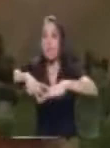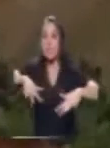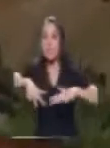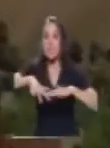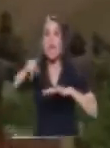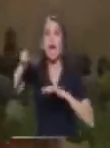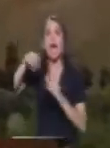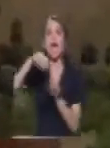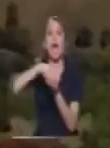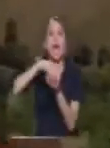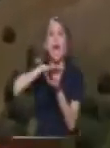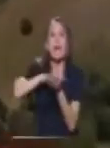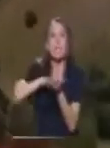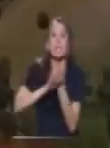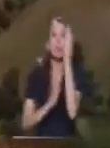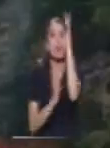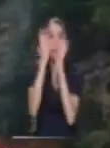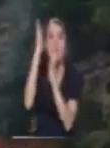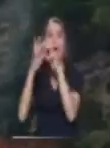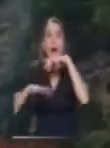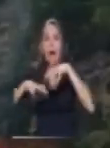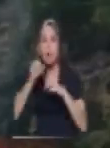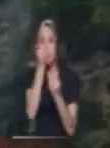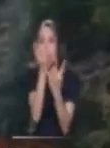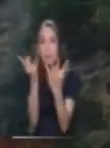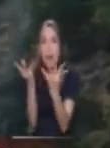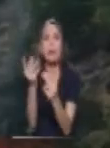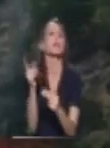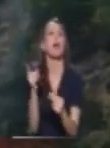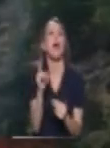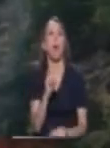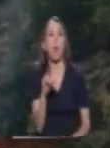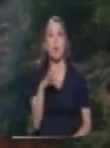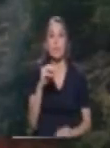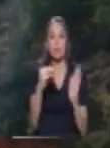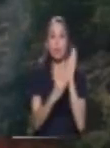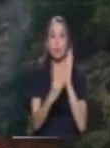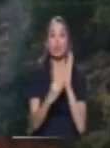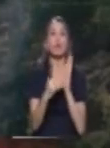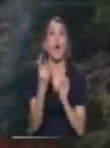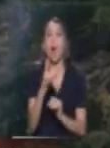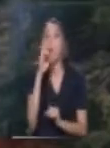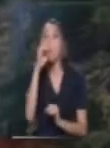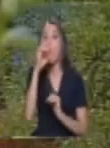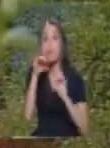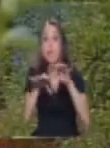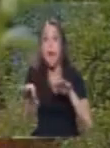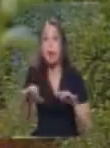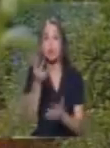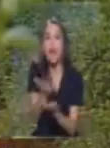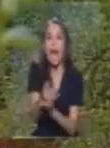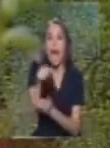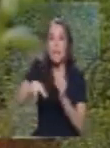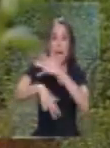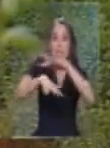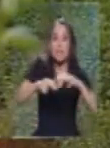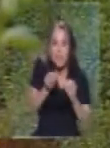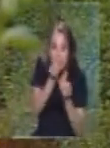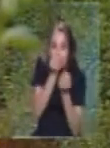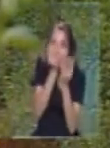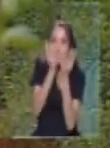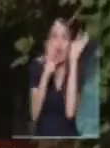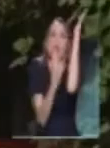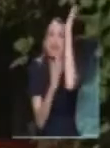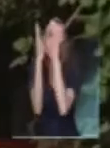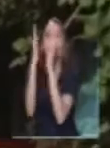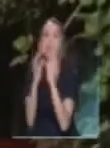declarada reserva de la biosfera por la UNESCO, debido a la gran cantidad de especies únicas de este lugar. Dentro de la flora se puede